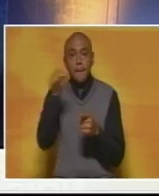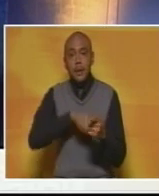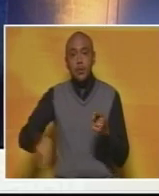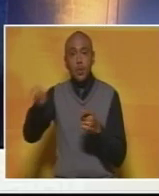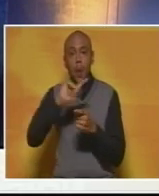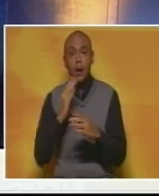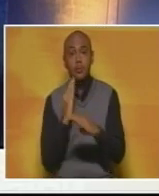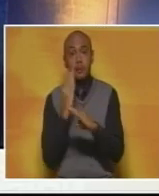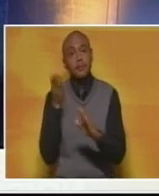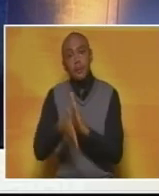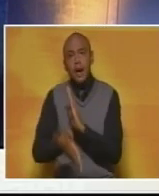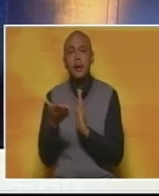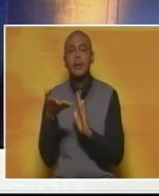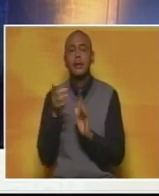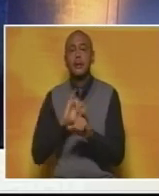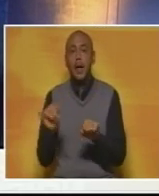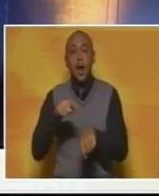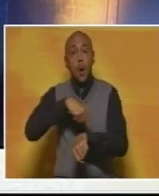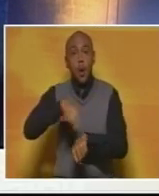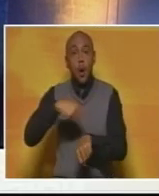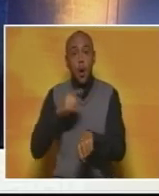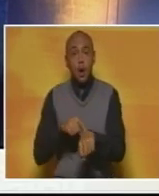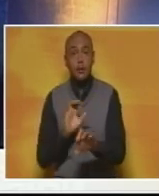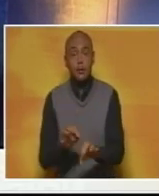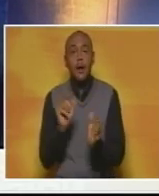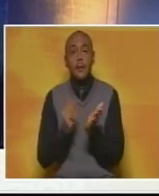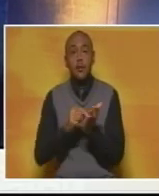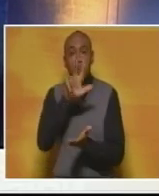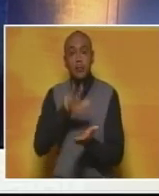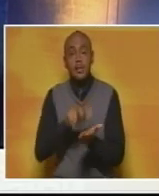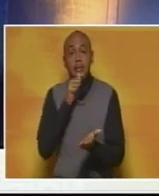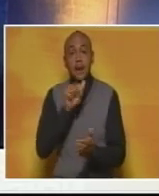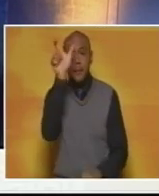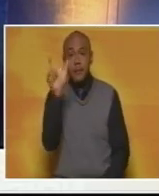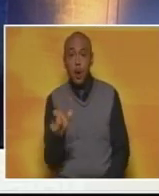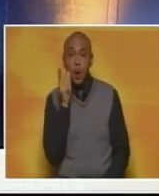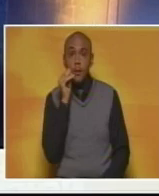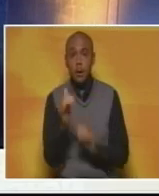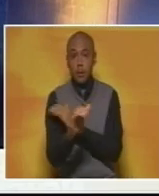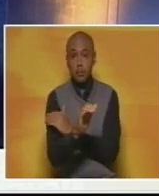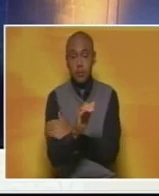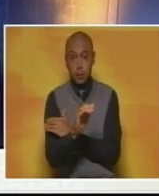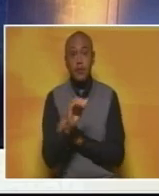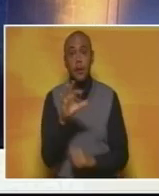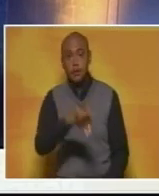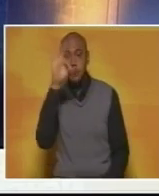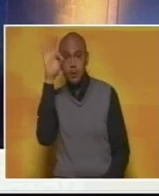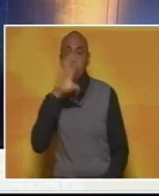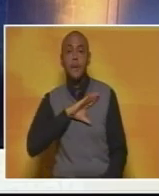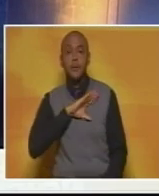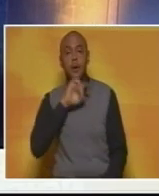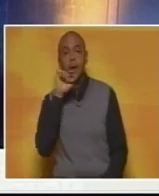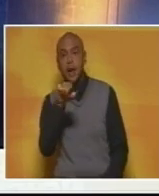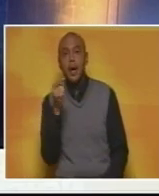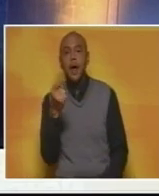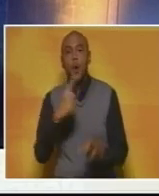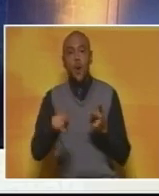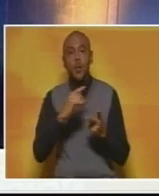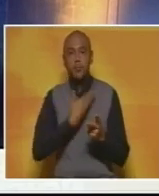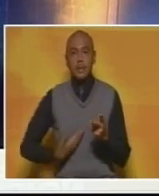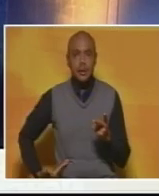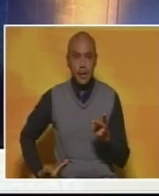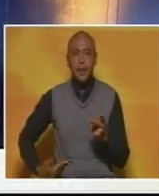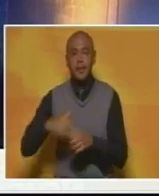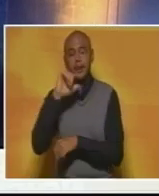se producen horas después de confirmarse el triunfo en primera vuelta del opositor Alberto Fernández frente al actual mandatario Mauricio Macri en las